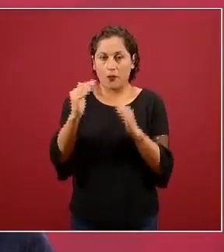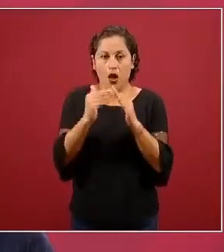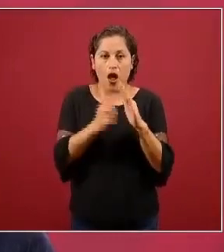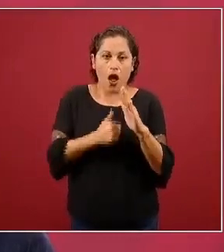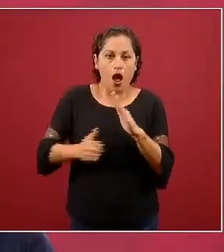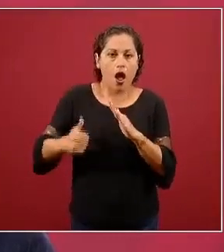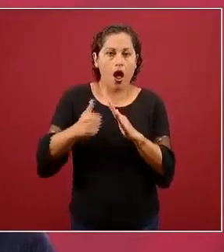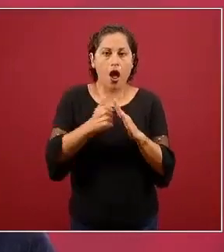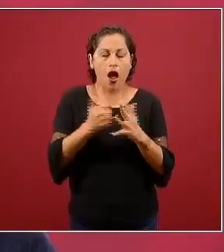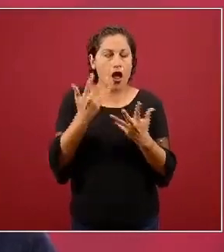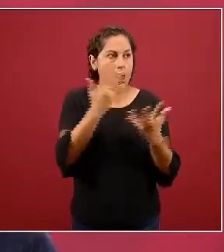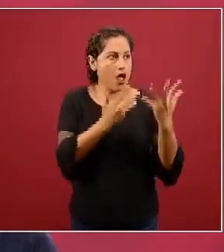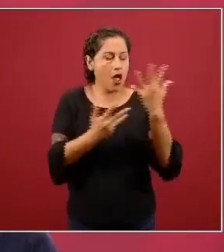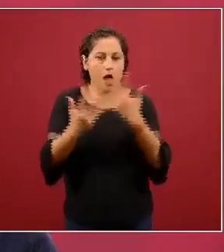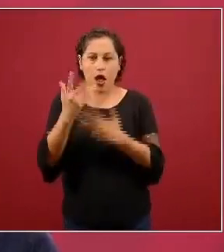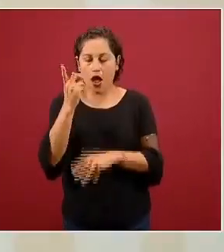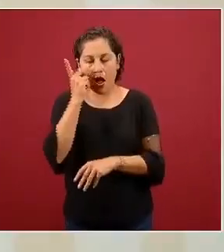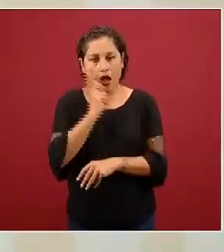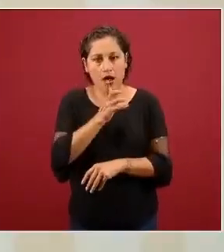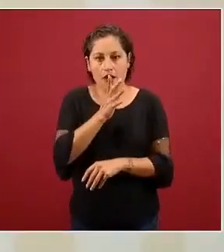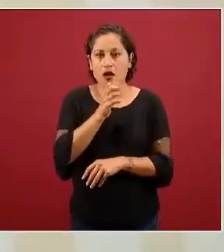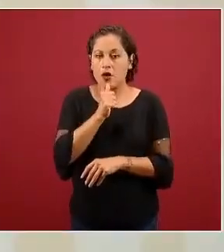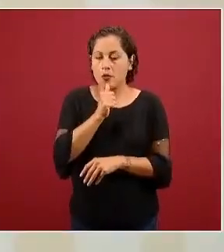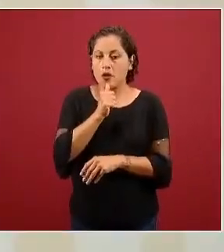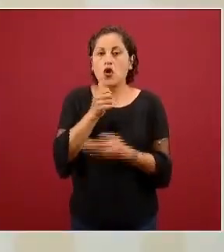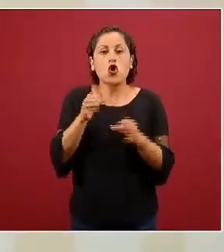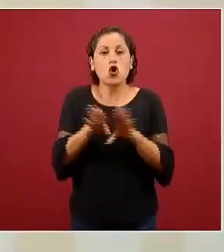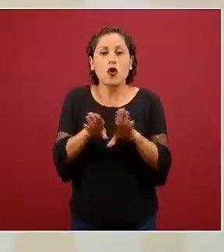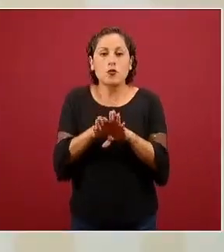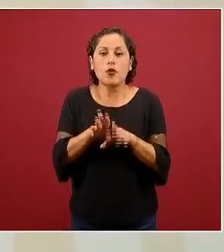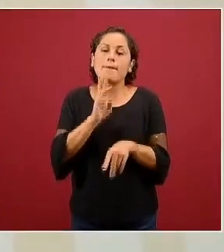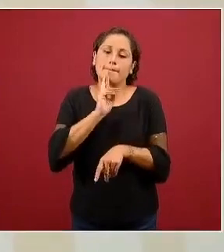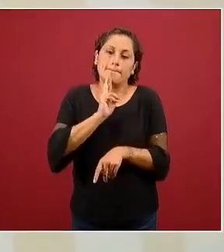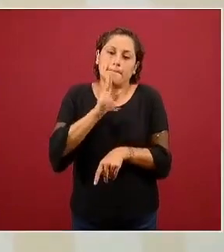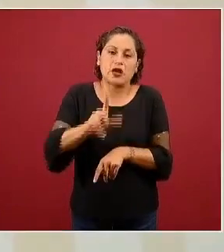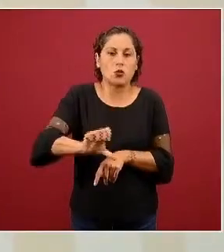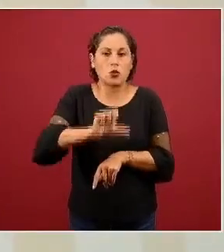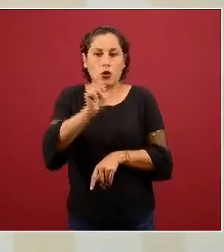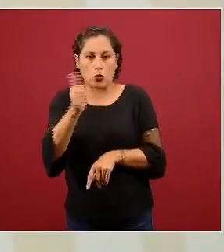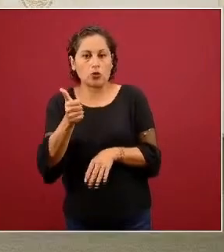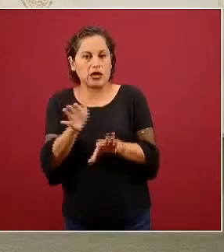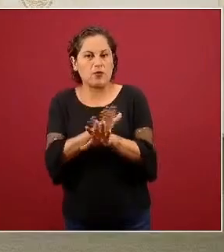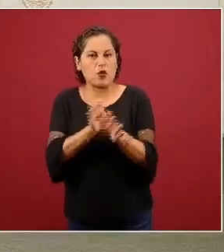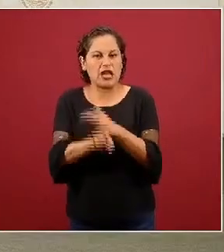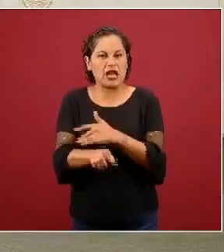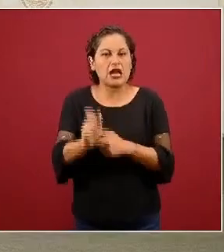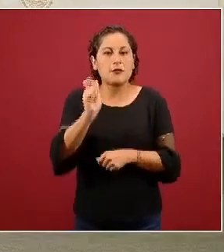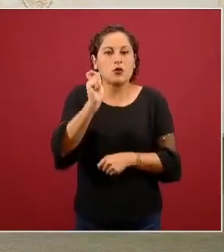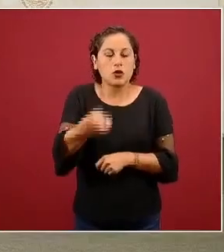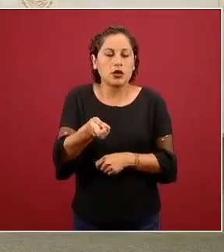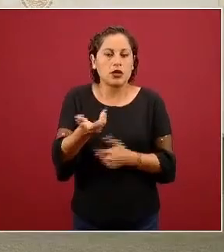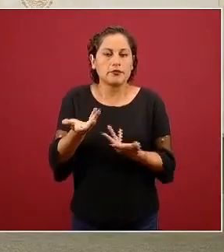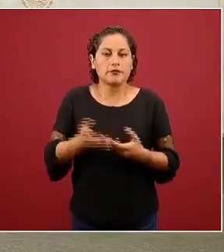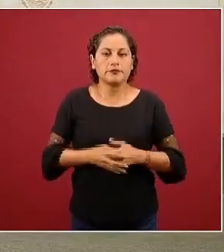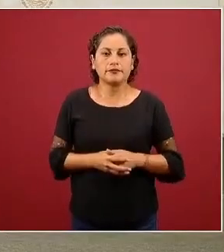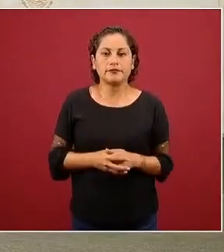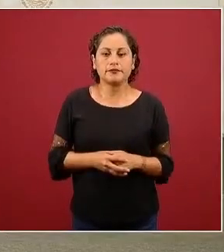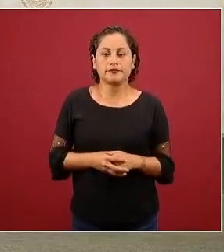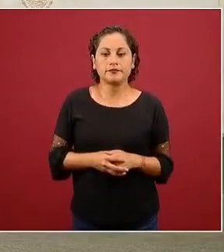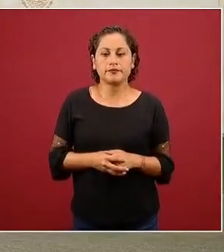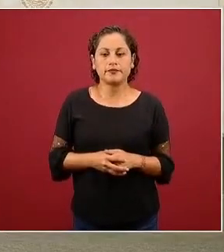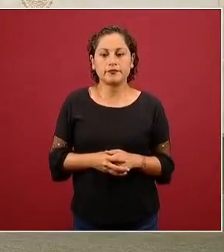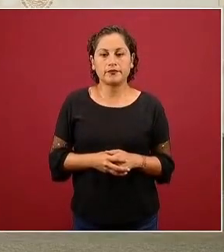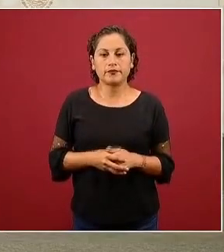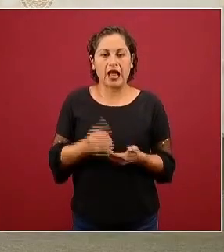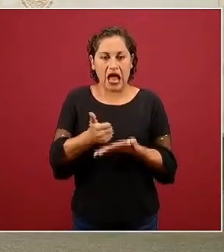más importante es establecer medidas de higiene del sueño, ¿no? Que son muy básicas, las medidas